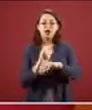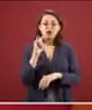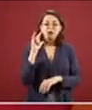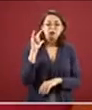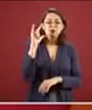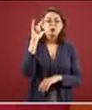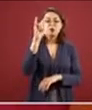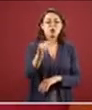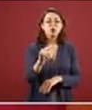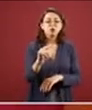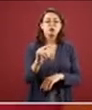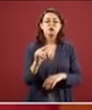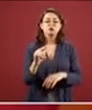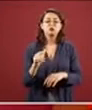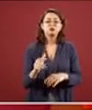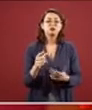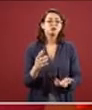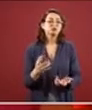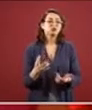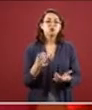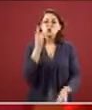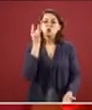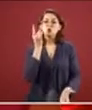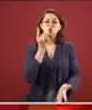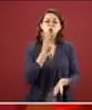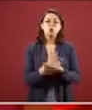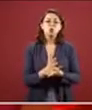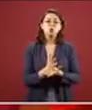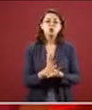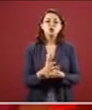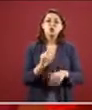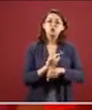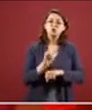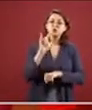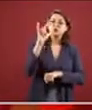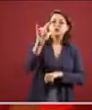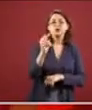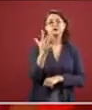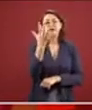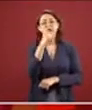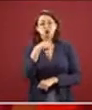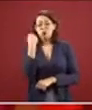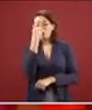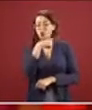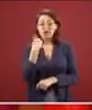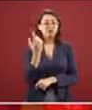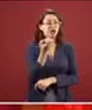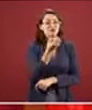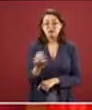en distancias largas, de 5 horas, o sea, no es para usarlo en